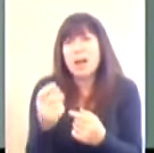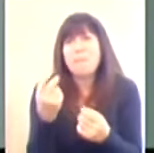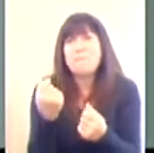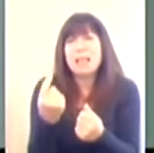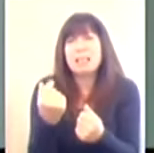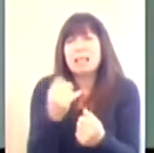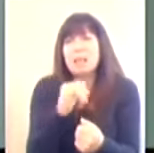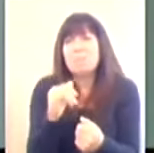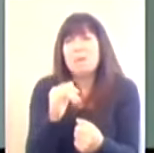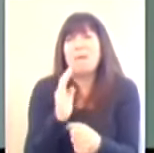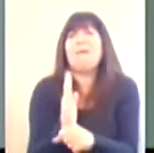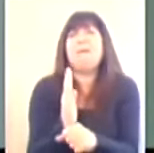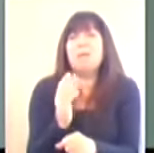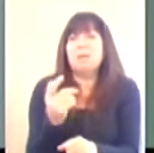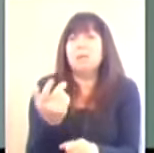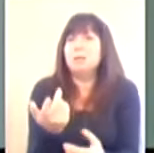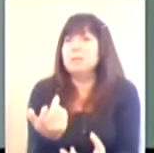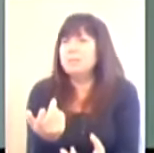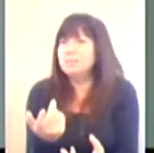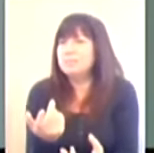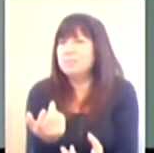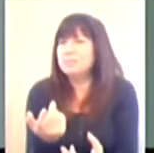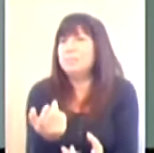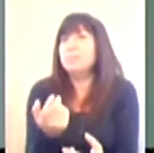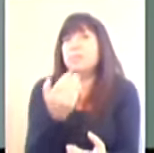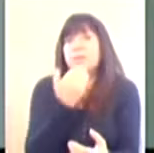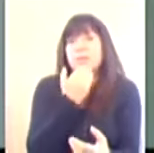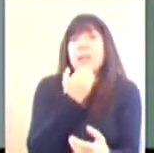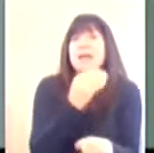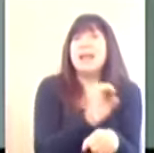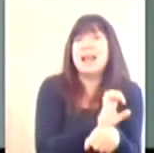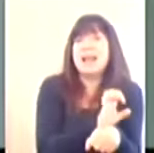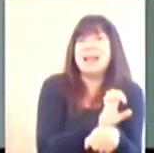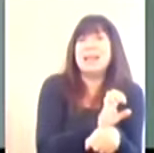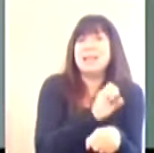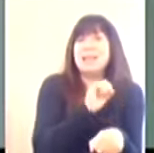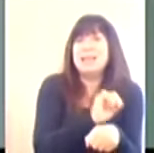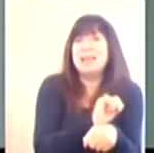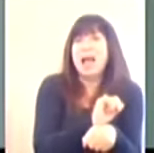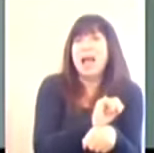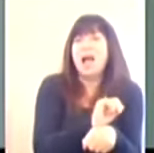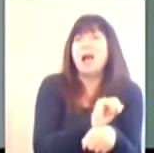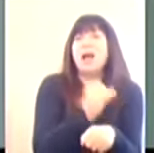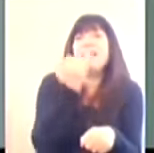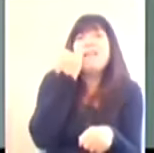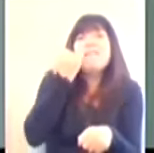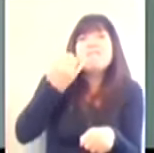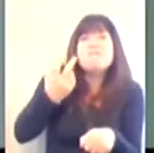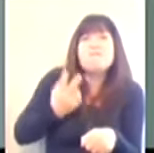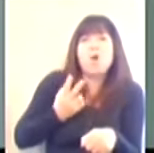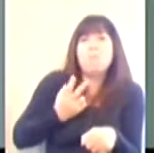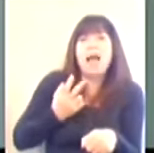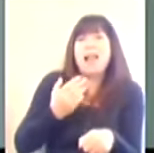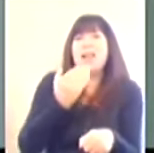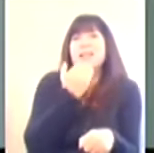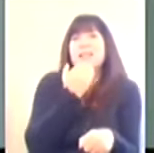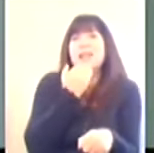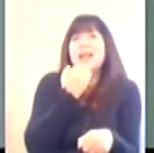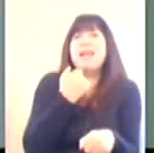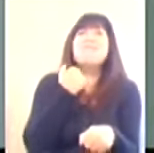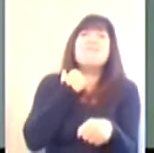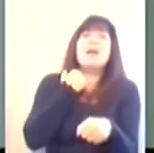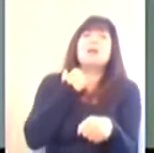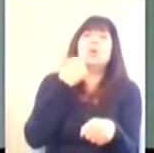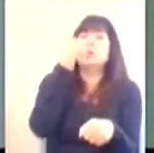están también apareciendo con mucha fuerza. Y desde el punto de vista de la energía, evidentemente también esa energía informal que tiene efectos nocivos desde el punto de